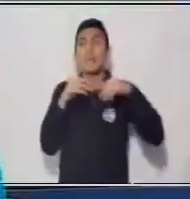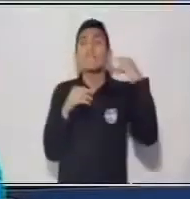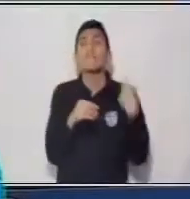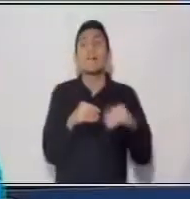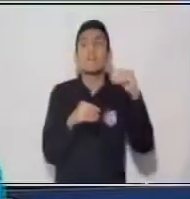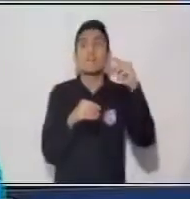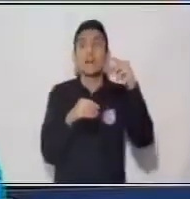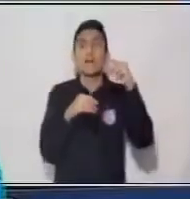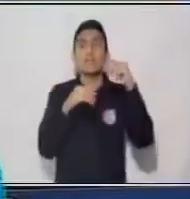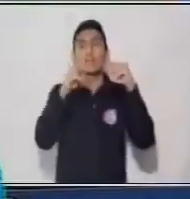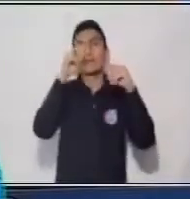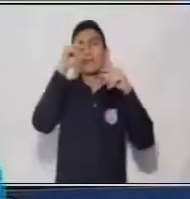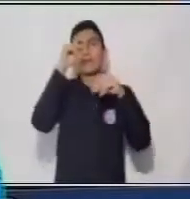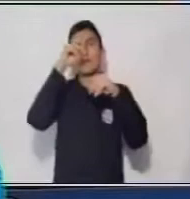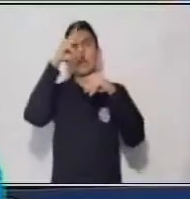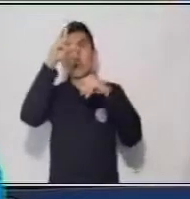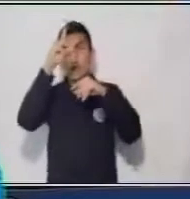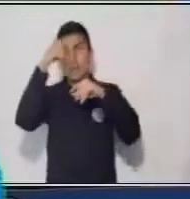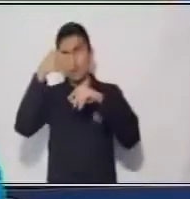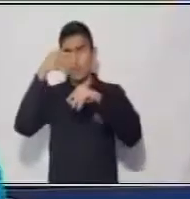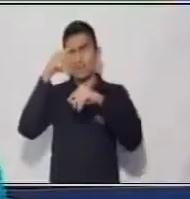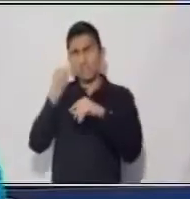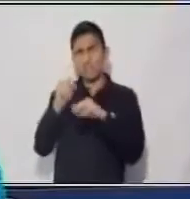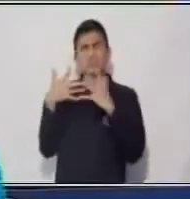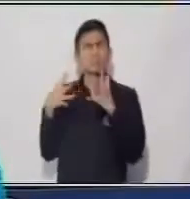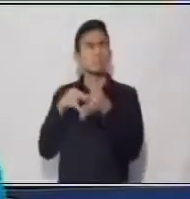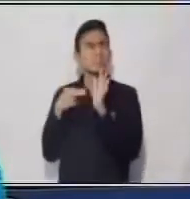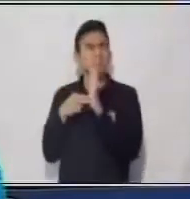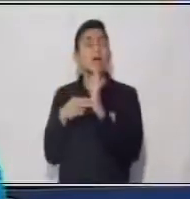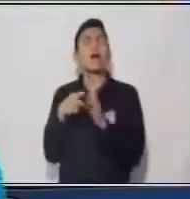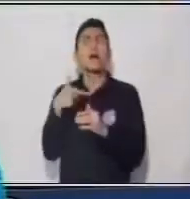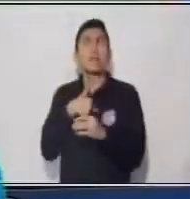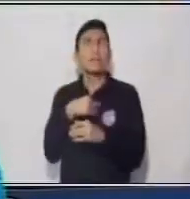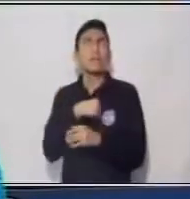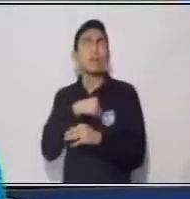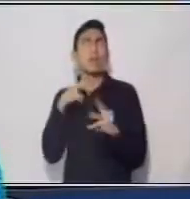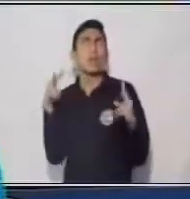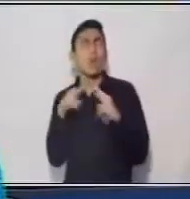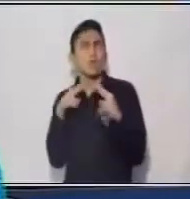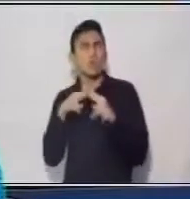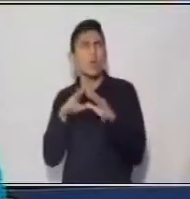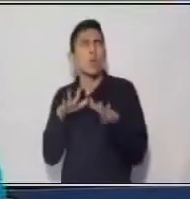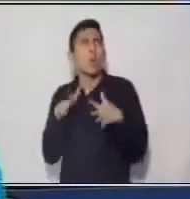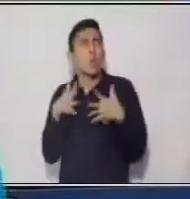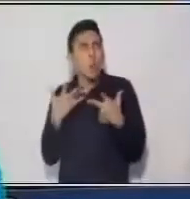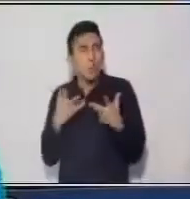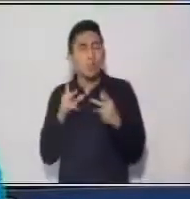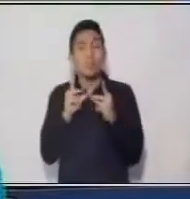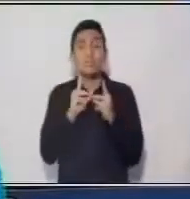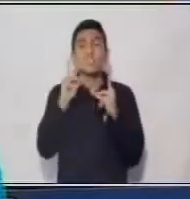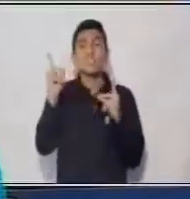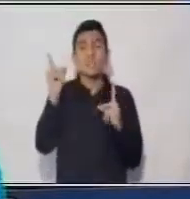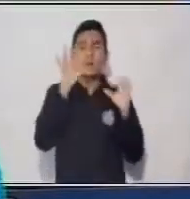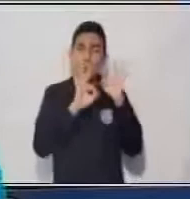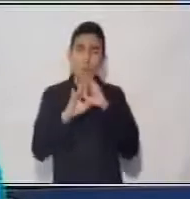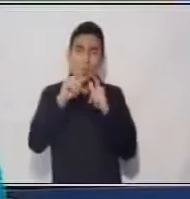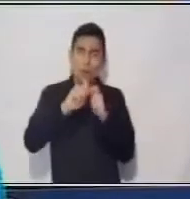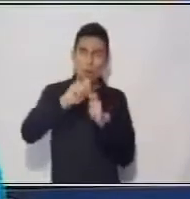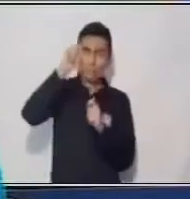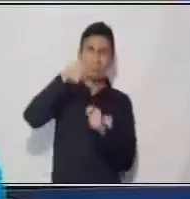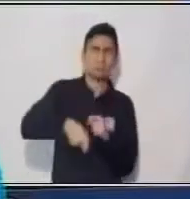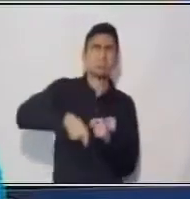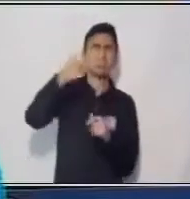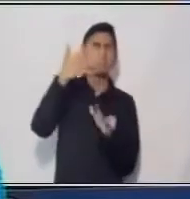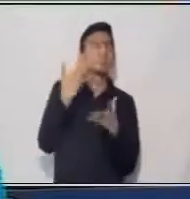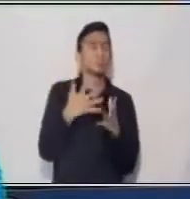partido el tiempo. Pero yo lo que quiero conocer ahora es la distancia o la altura.